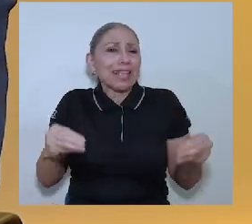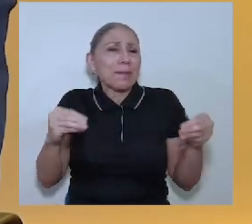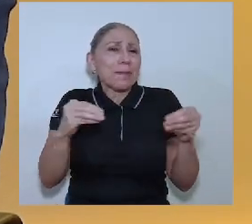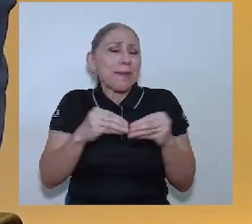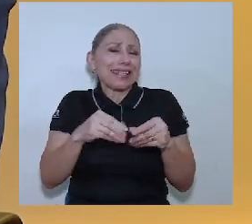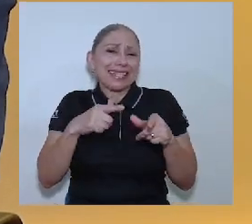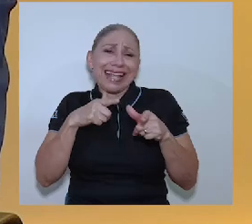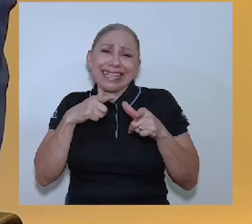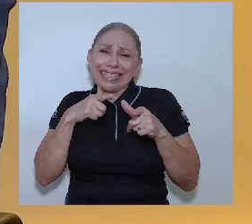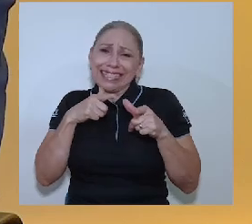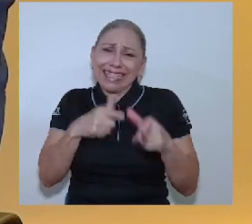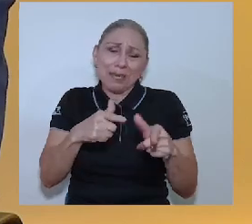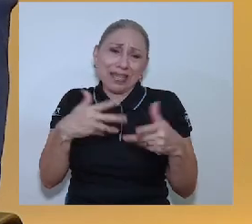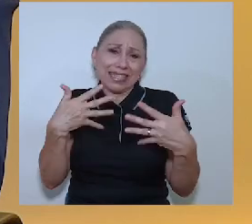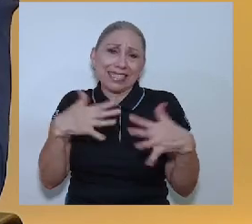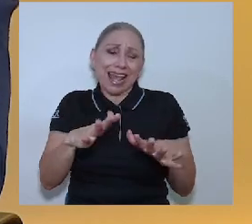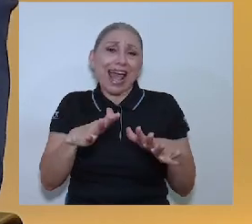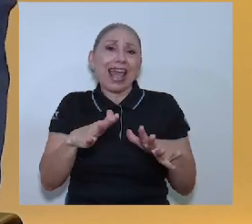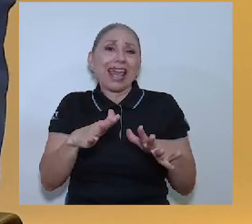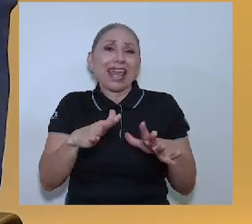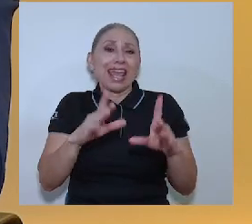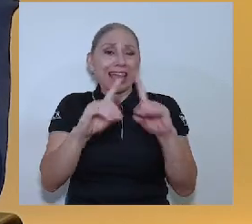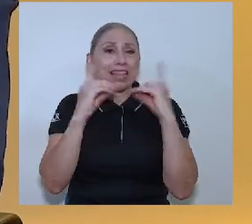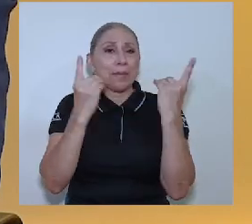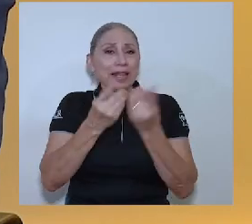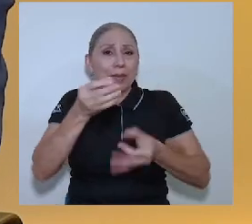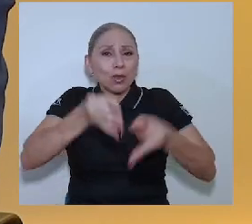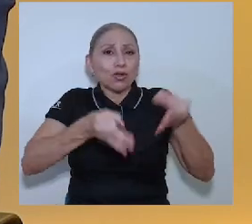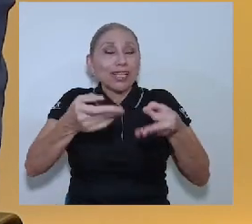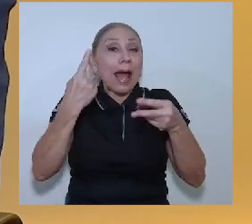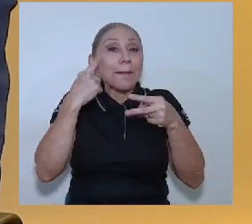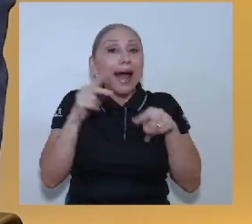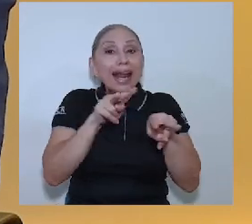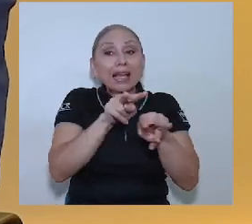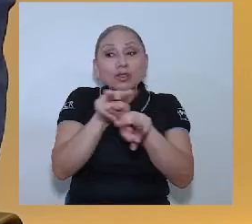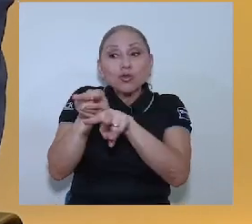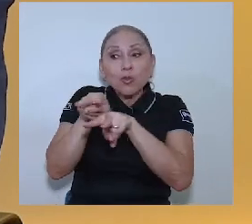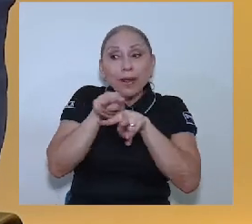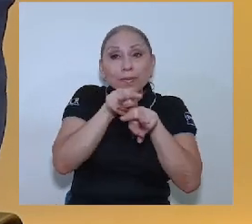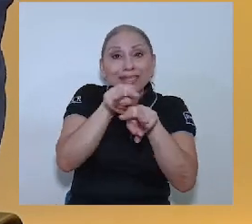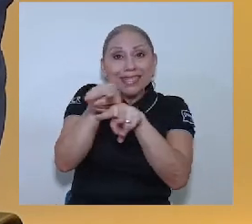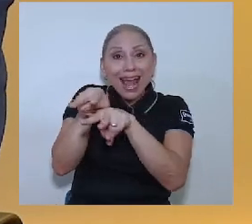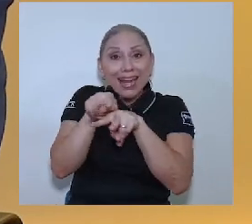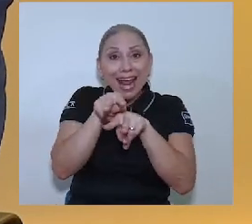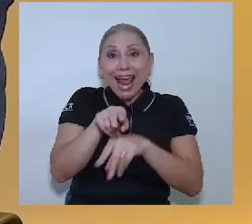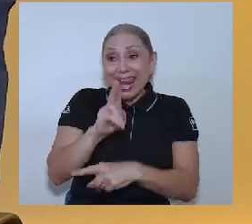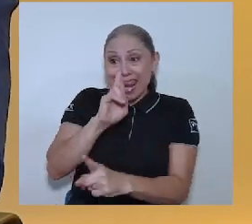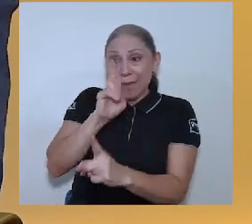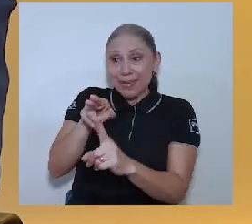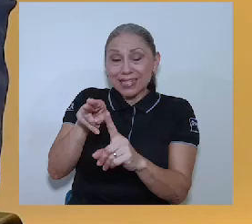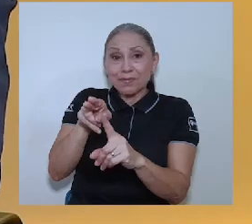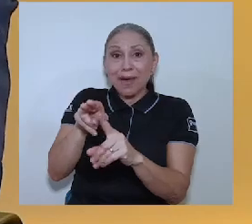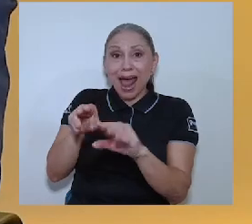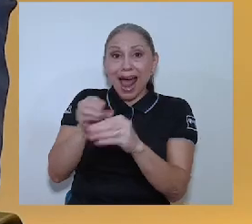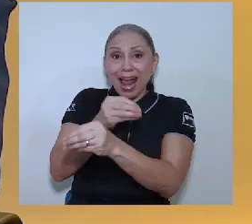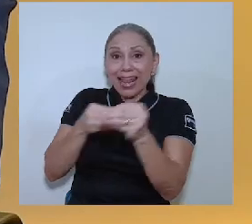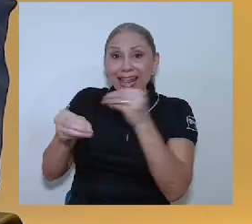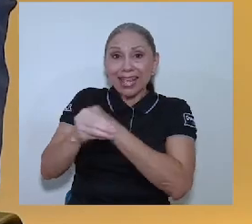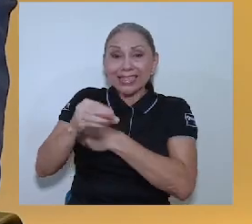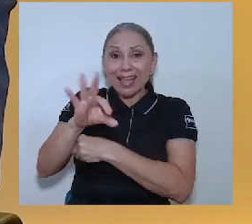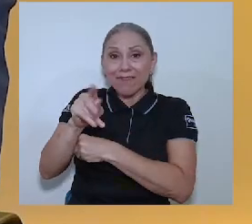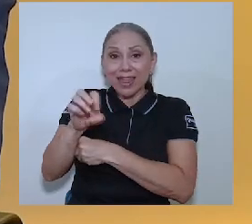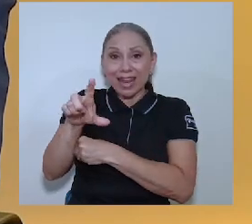en el Departamento de Justicia a supervisar, entre otras cosas, la misma agencia federal, el FBI, que lo